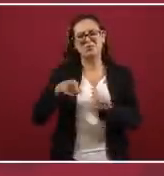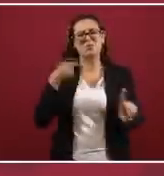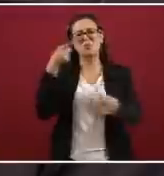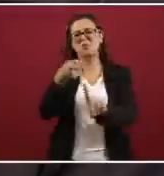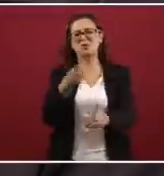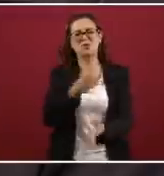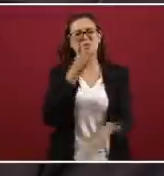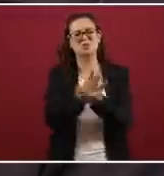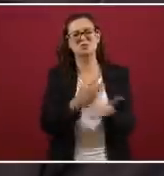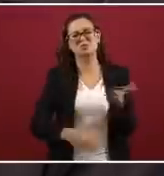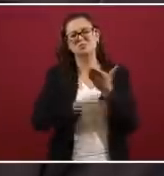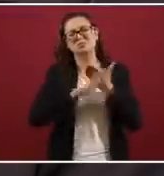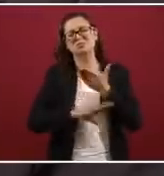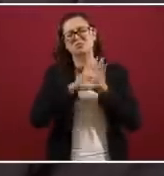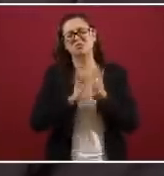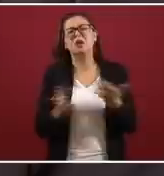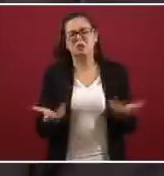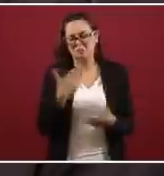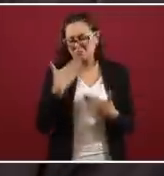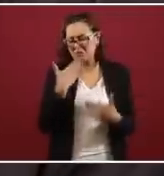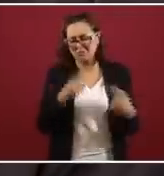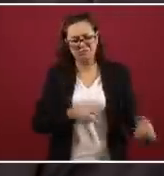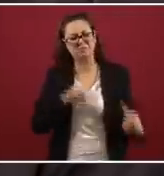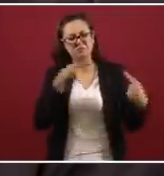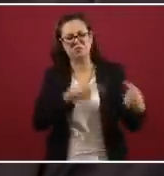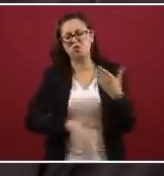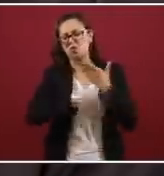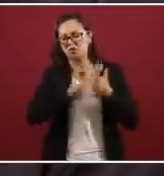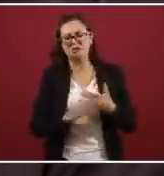que también es legítimo, ¿no? Es la oposición.